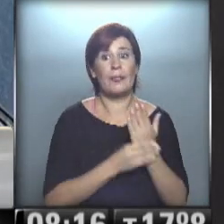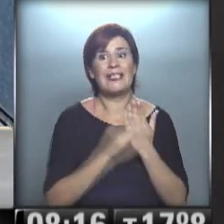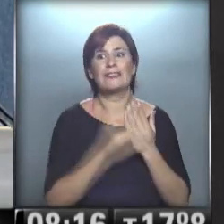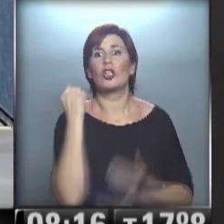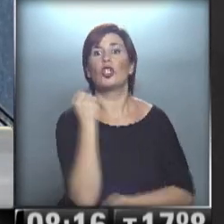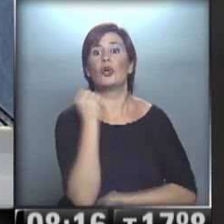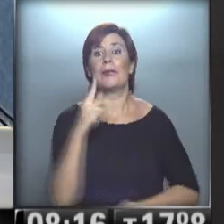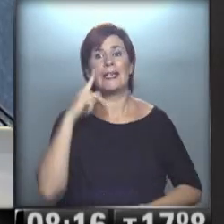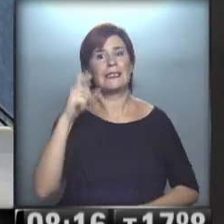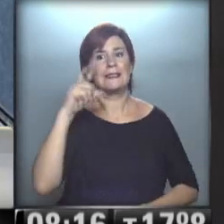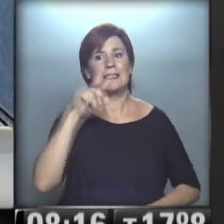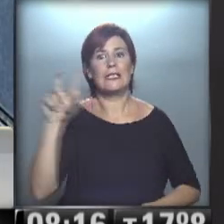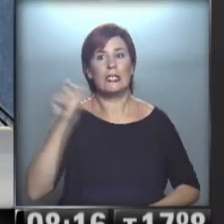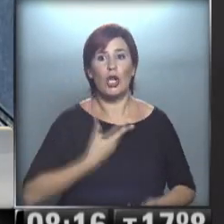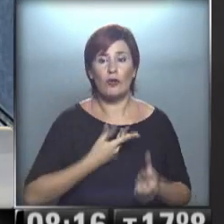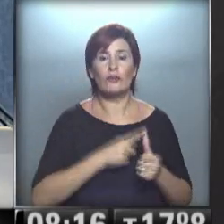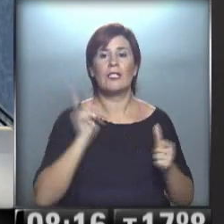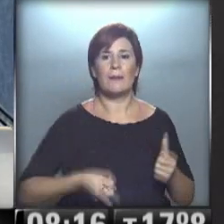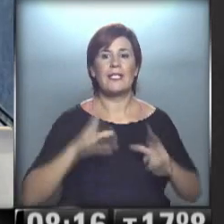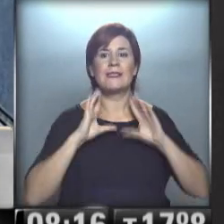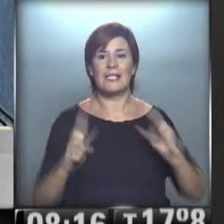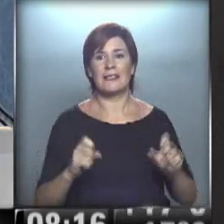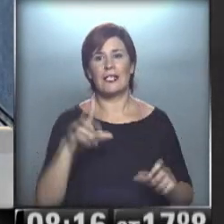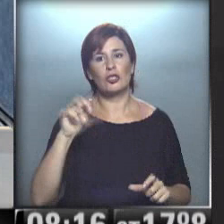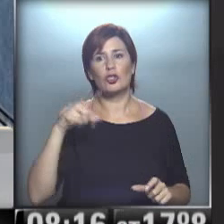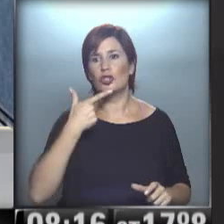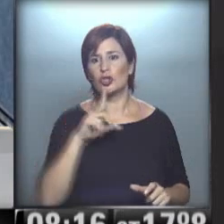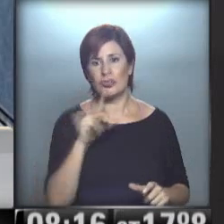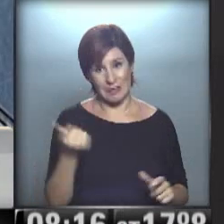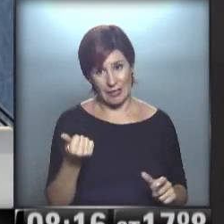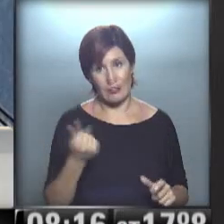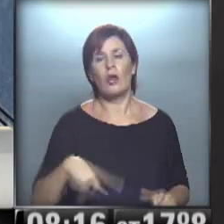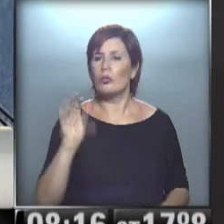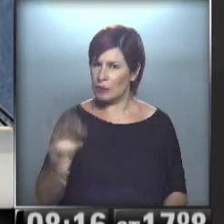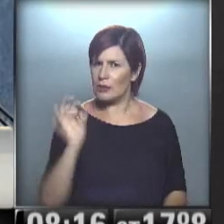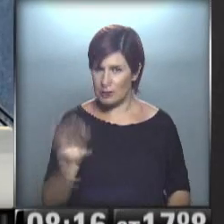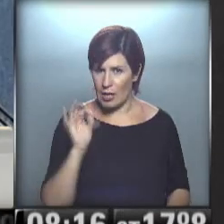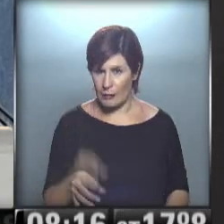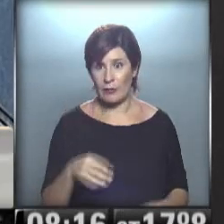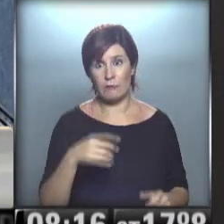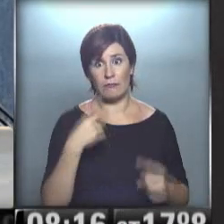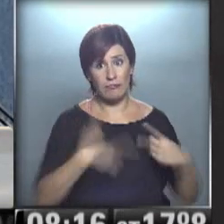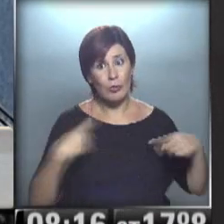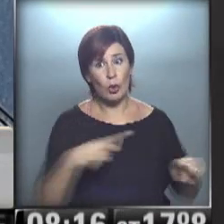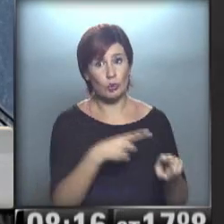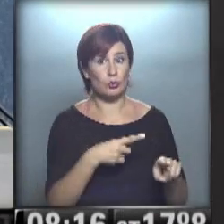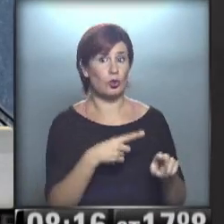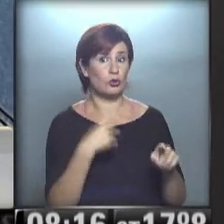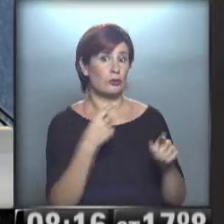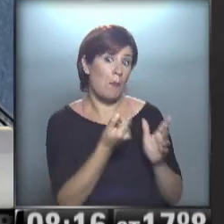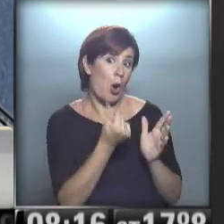y también por el secretario Augusto Costa. Como ustedes saben, la demanda de los productos